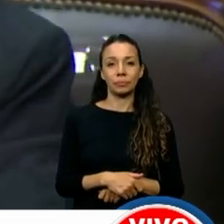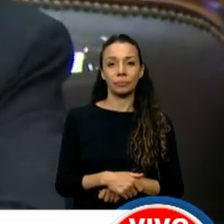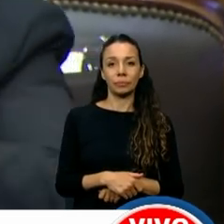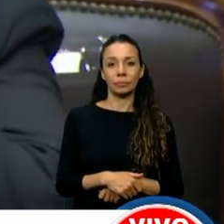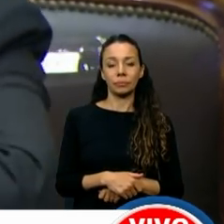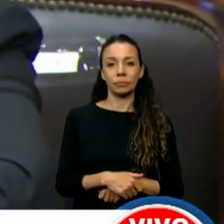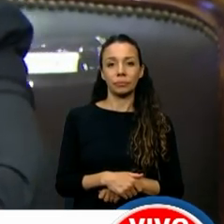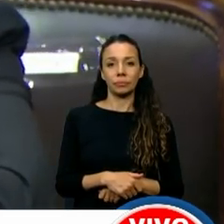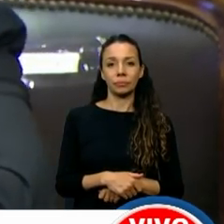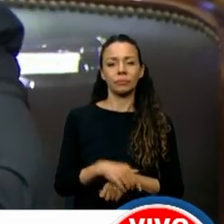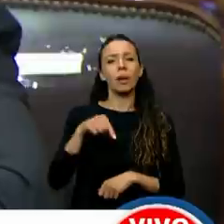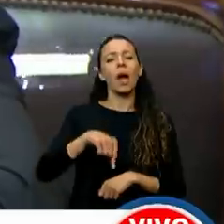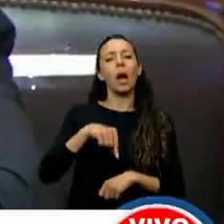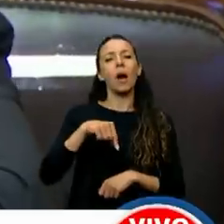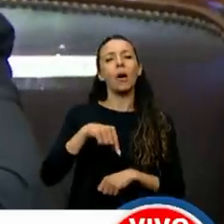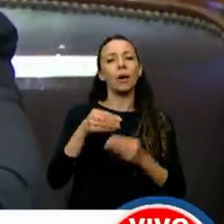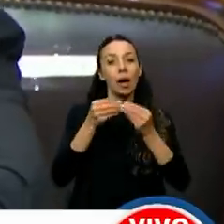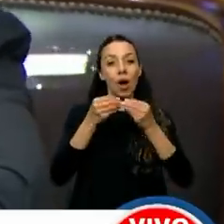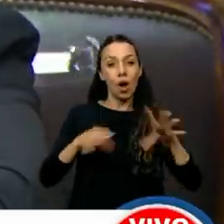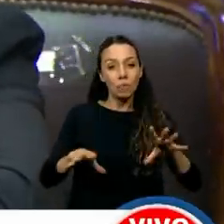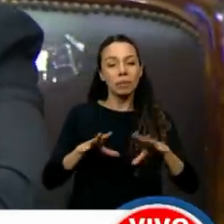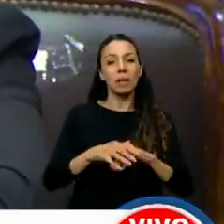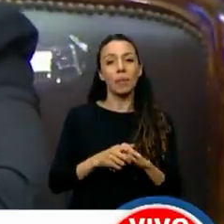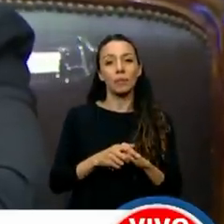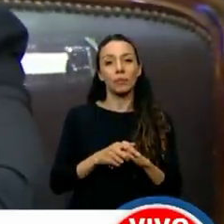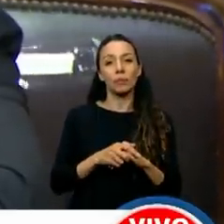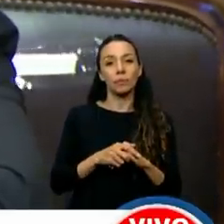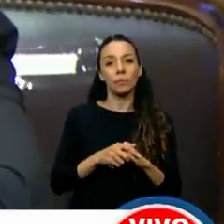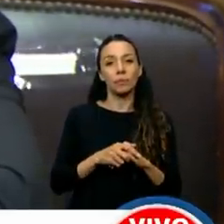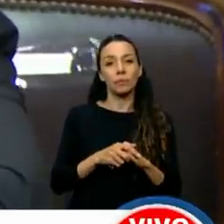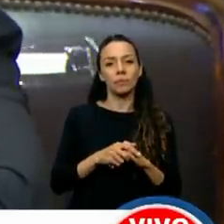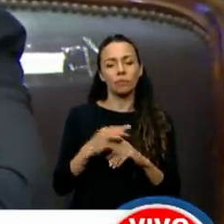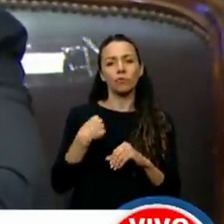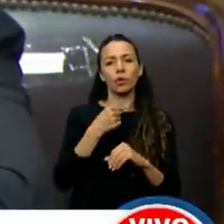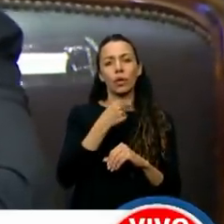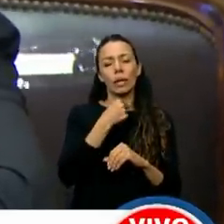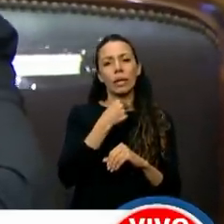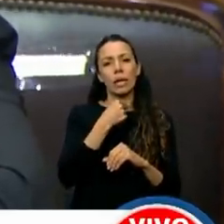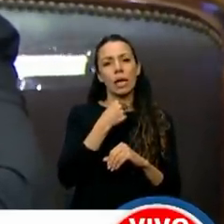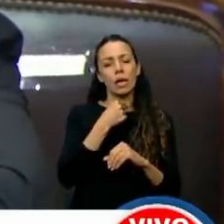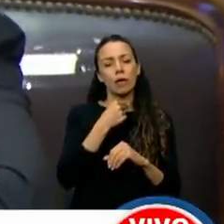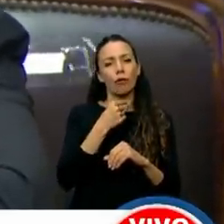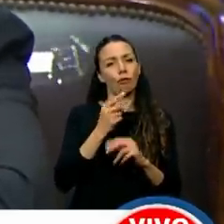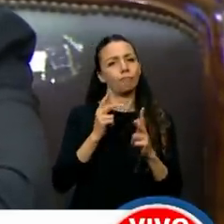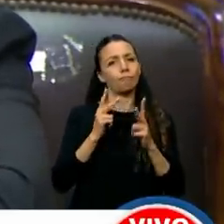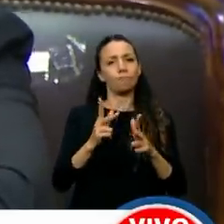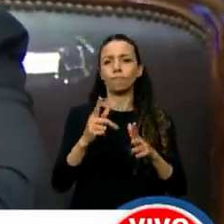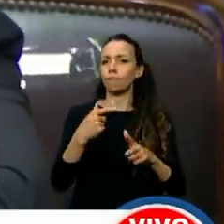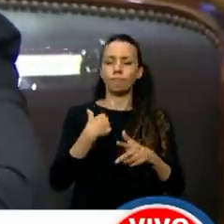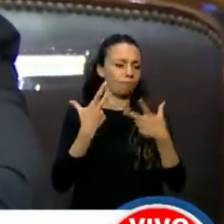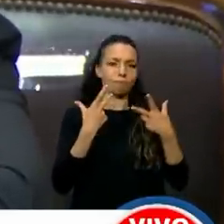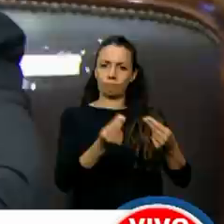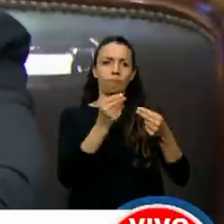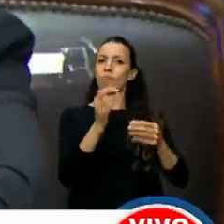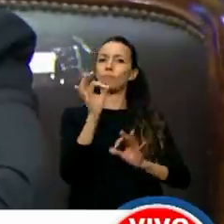para comenzar quiero expresar mi rechazo al proyecto de presupuesto presentado y